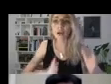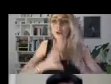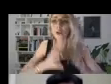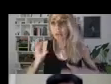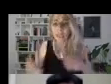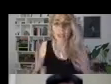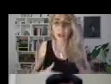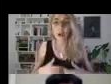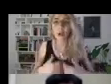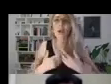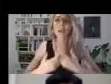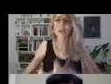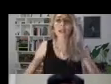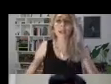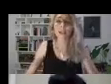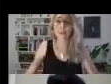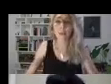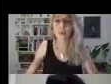poner blanco sobre negro,